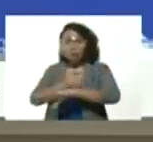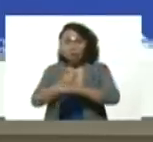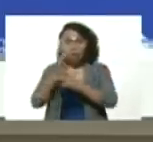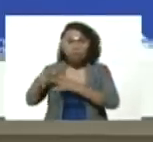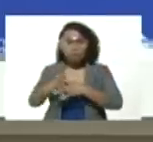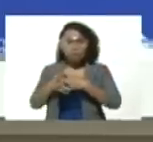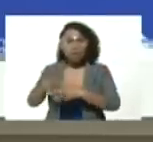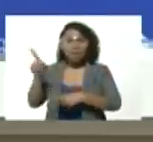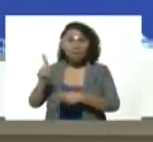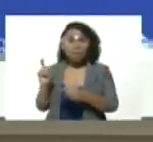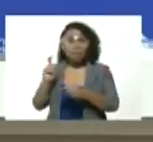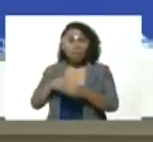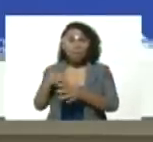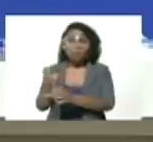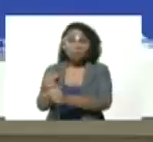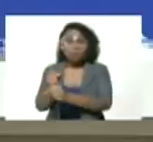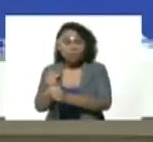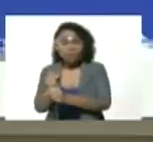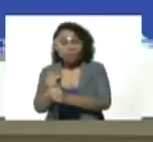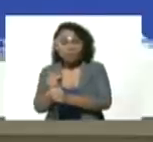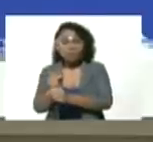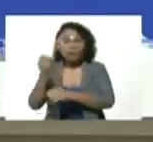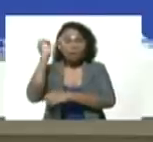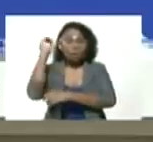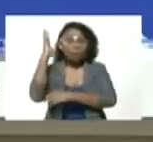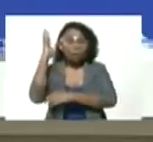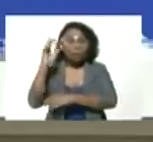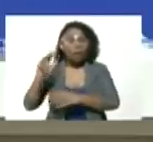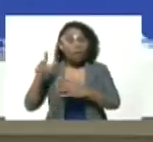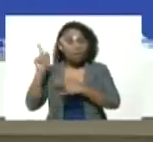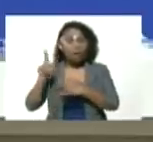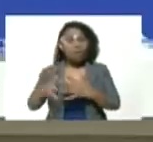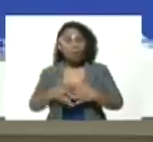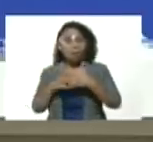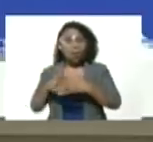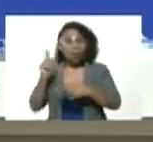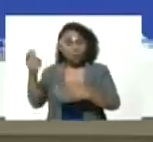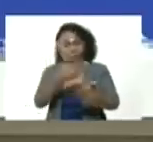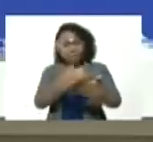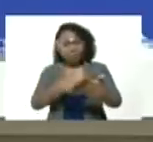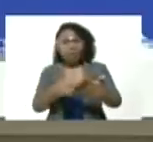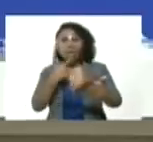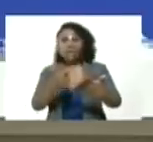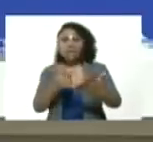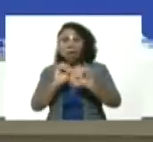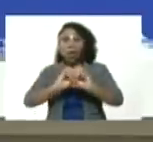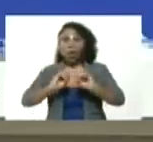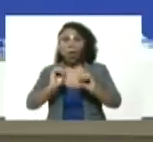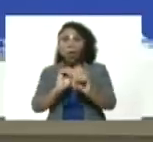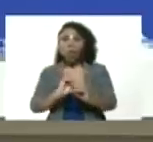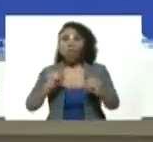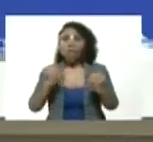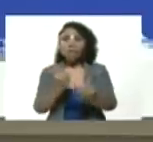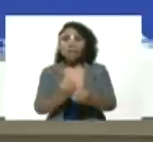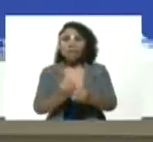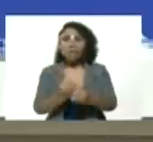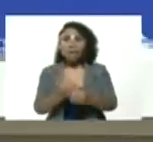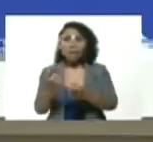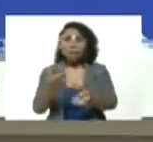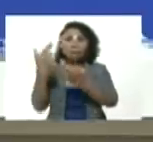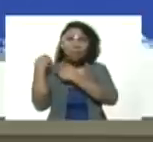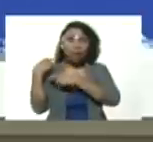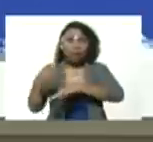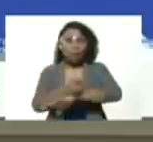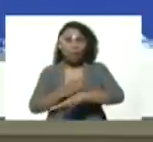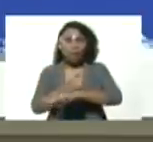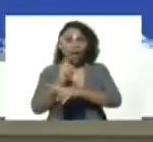que depende del Congreso de los Estados Unidos. Allí textualmente dice la Oficina de Responsabilidad Gubernamental, sus